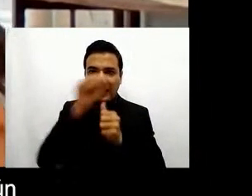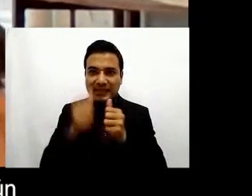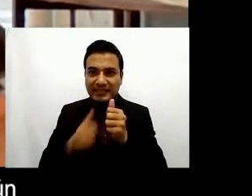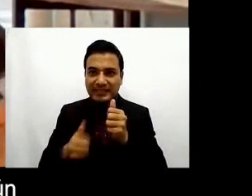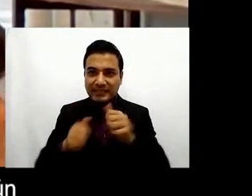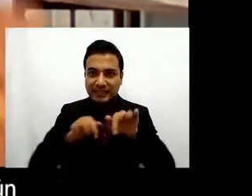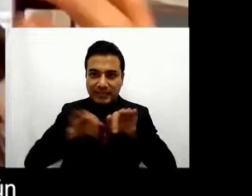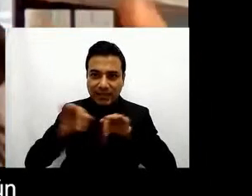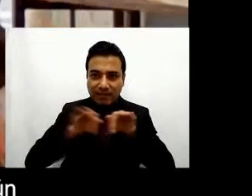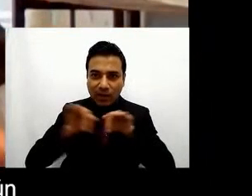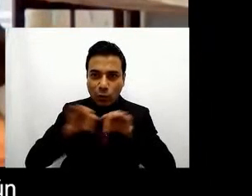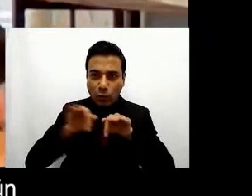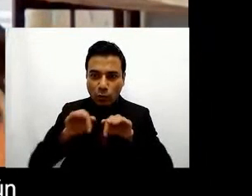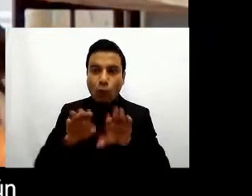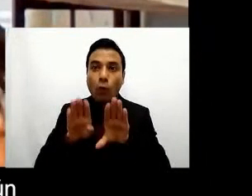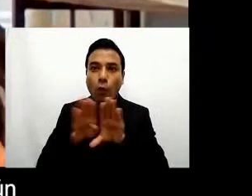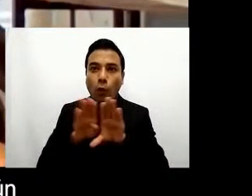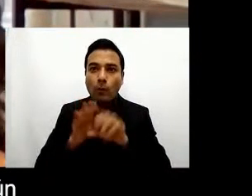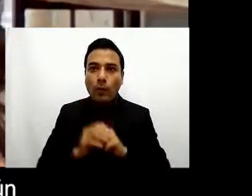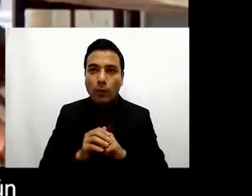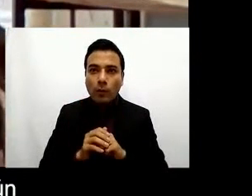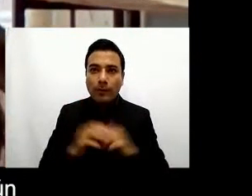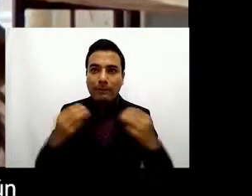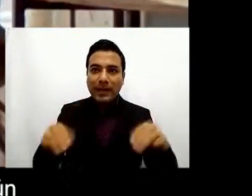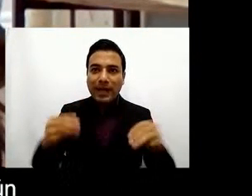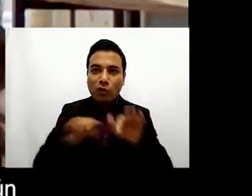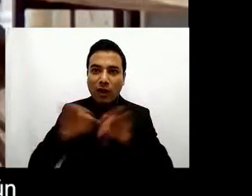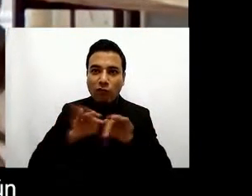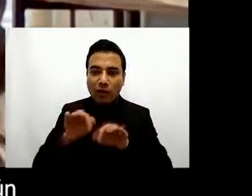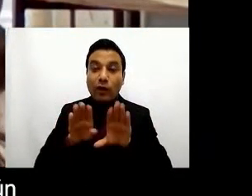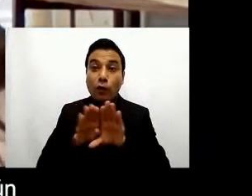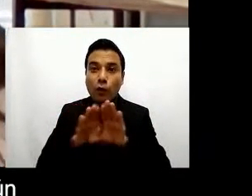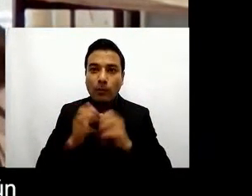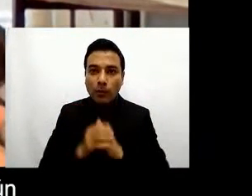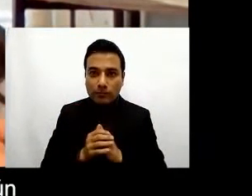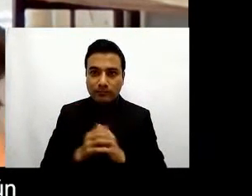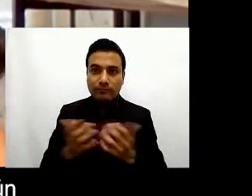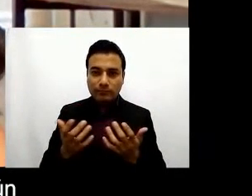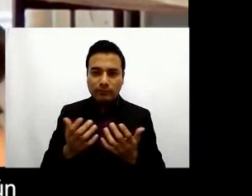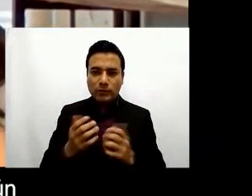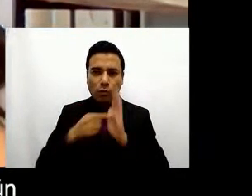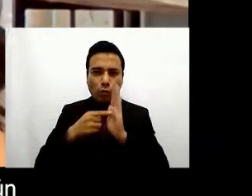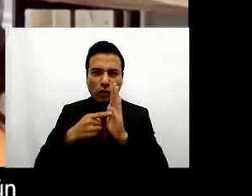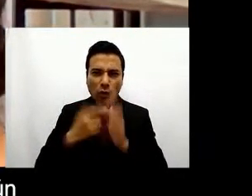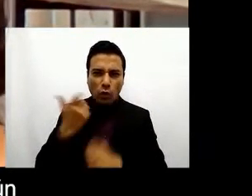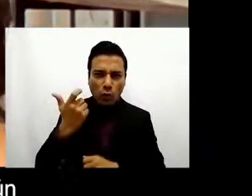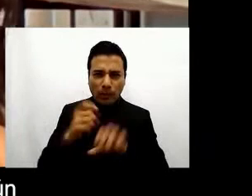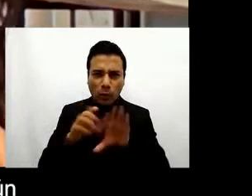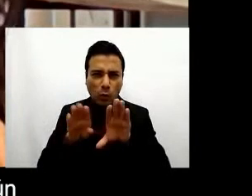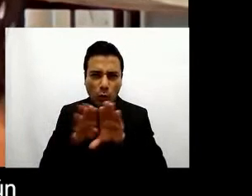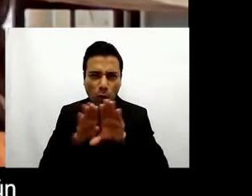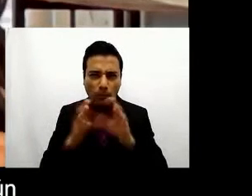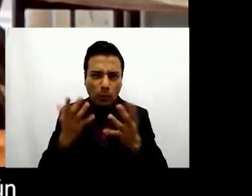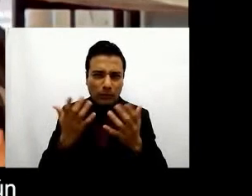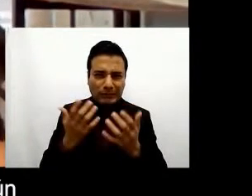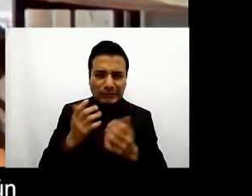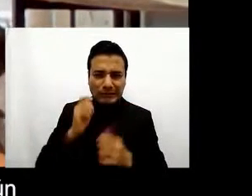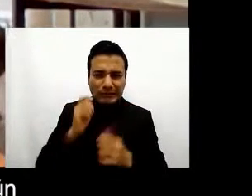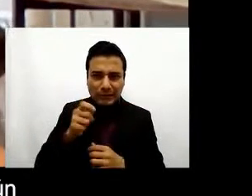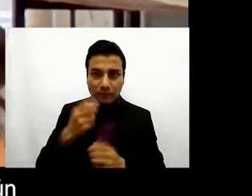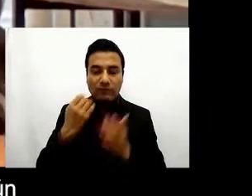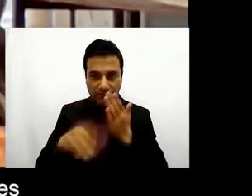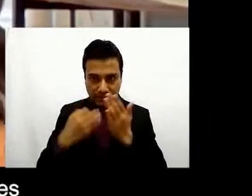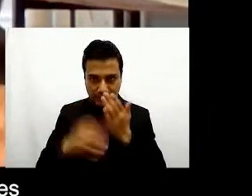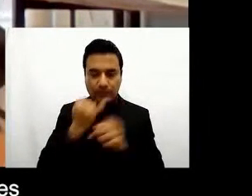hoy, en esta crisis y pues según el modelo económico imperante, O,